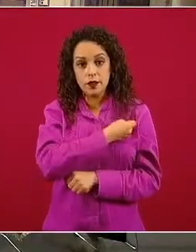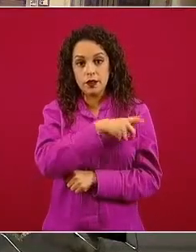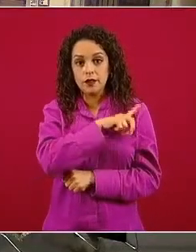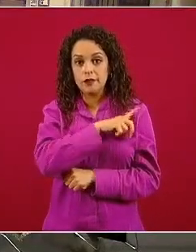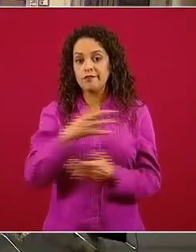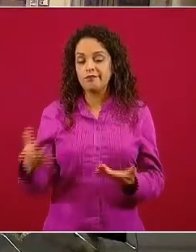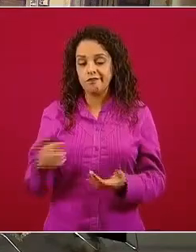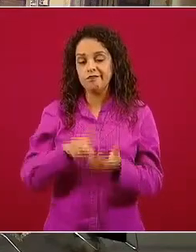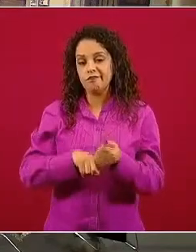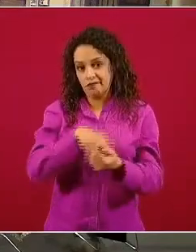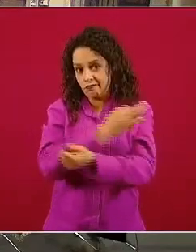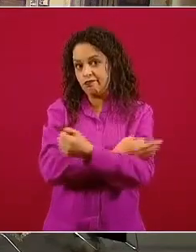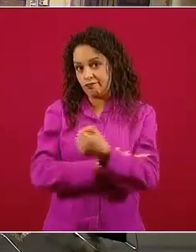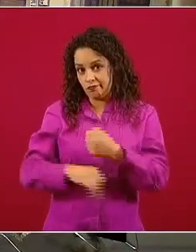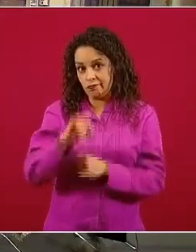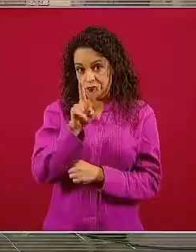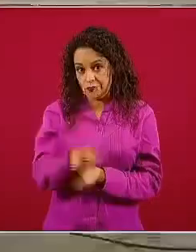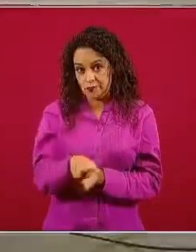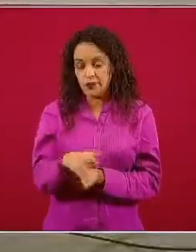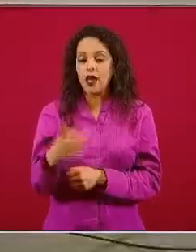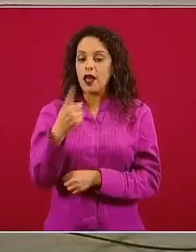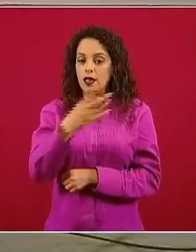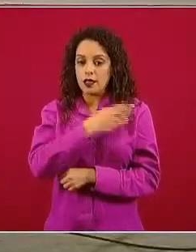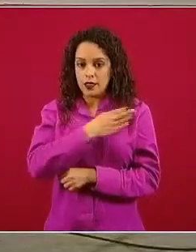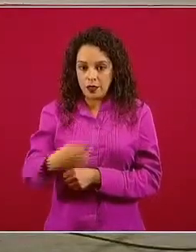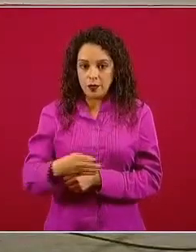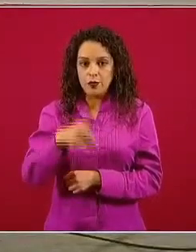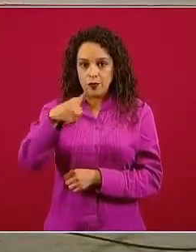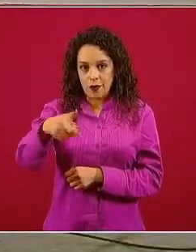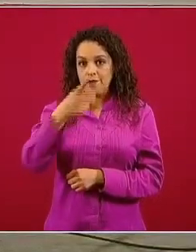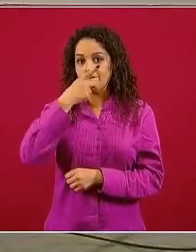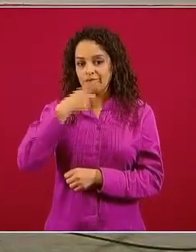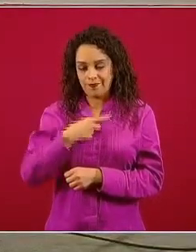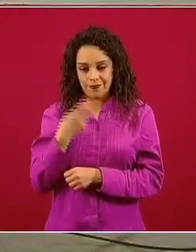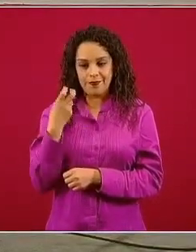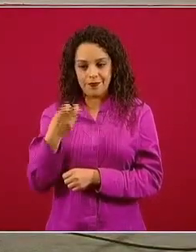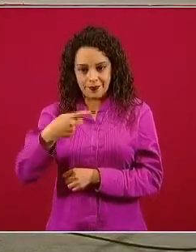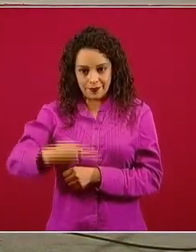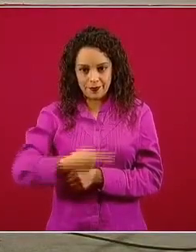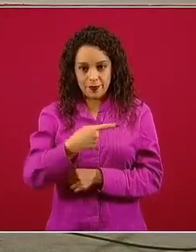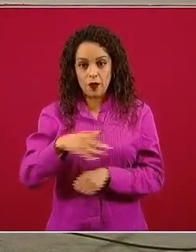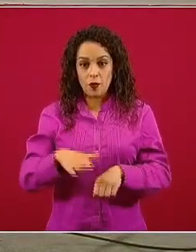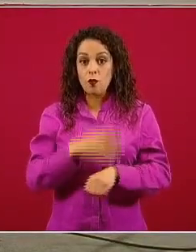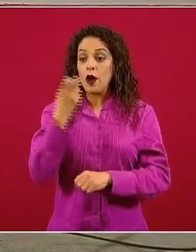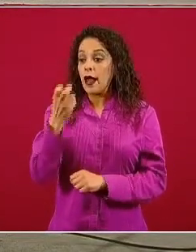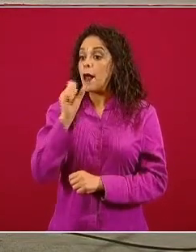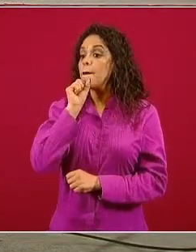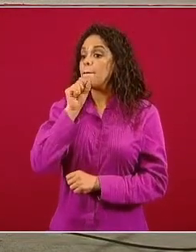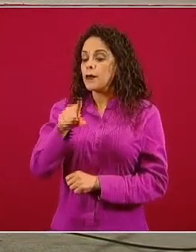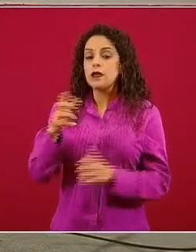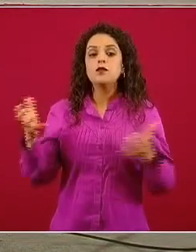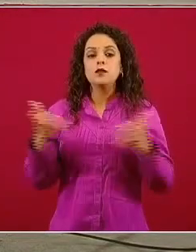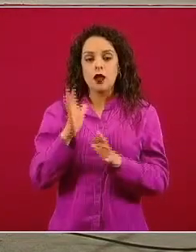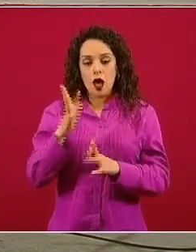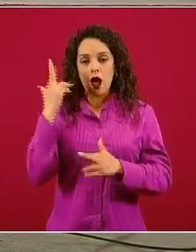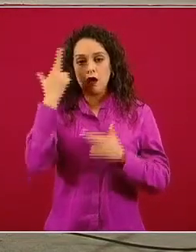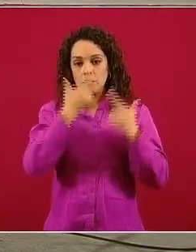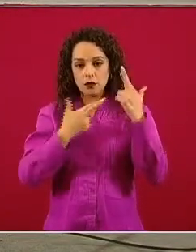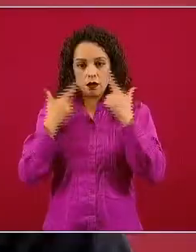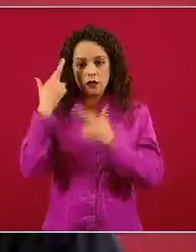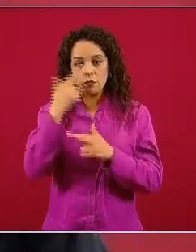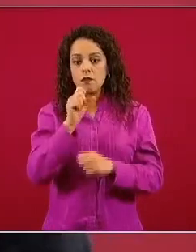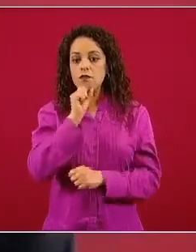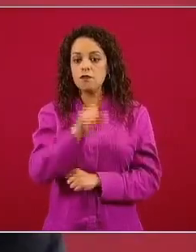tocan este punto en la pregunta, porque efectivamente esto es uno de los componentes que está siendo también analizado e